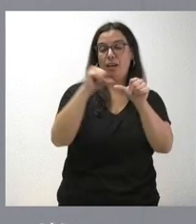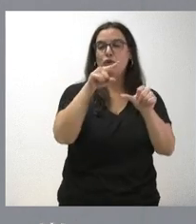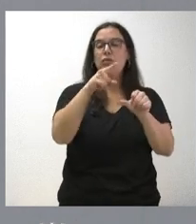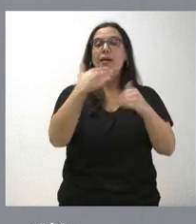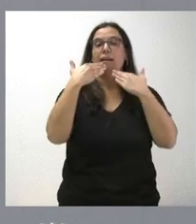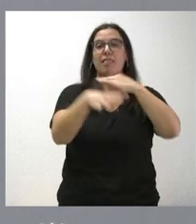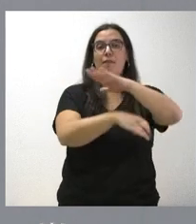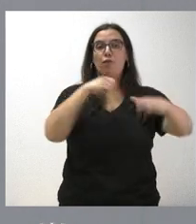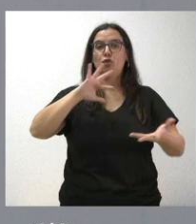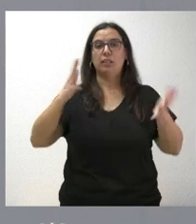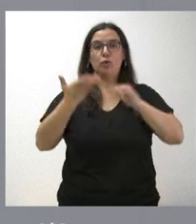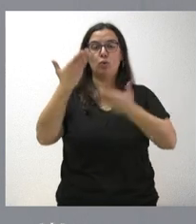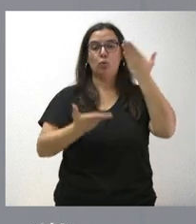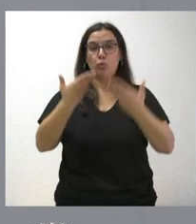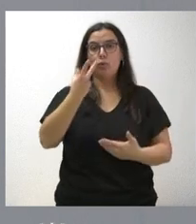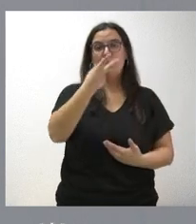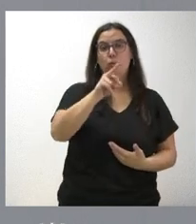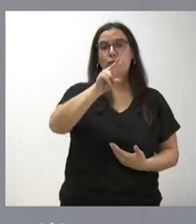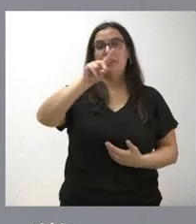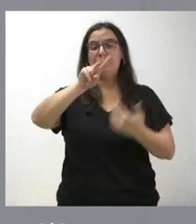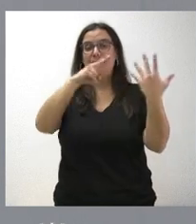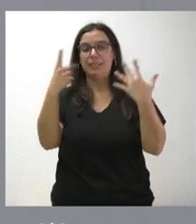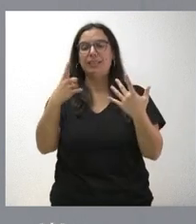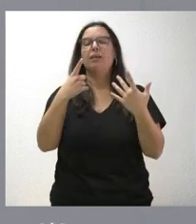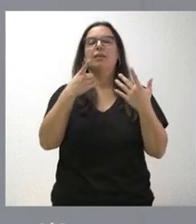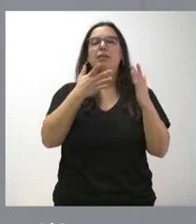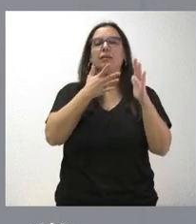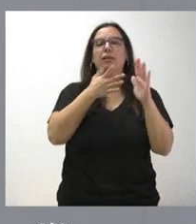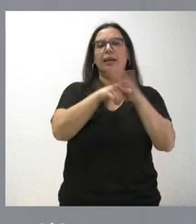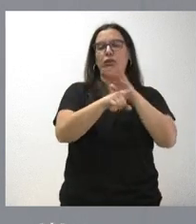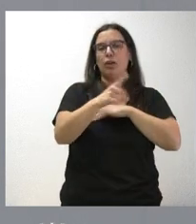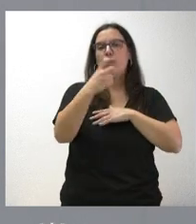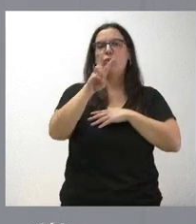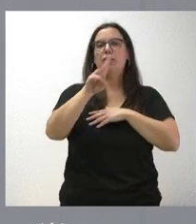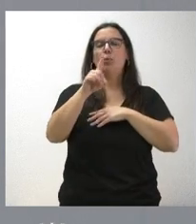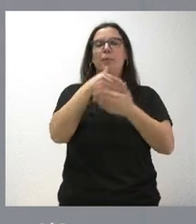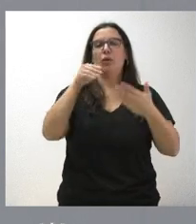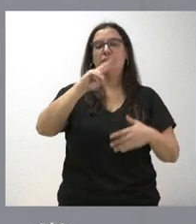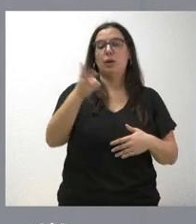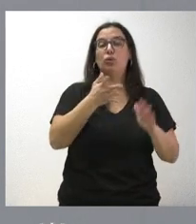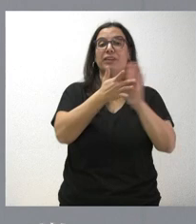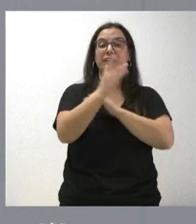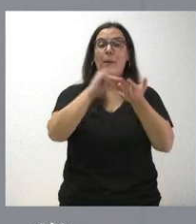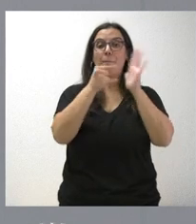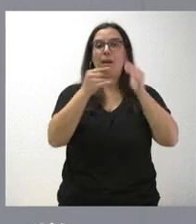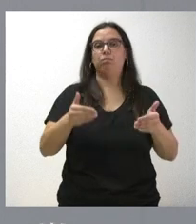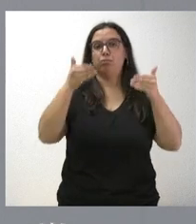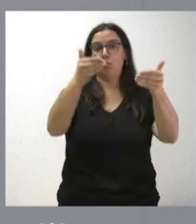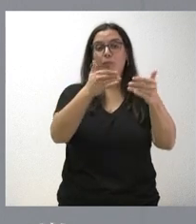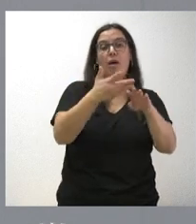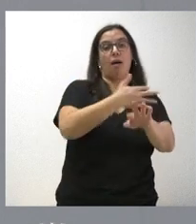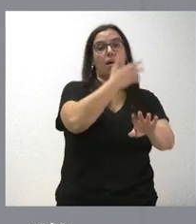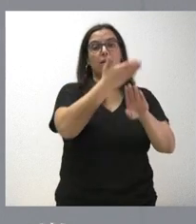de transición justa 2127 261 millones de euros lo que hacemos Es prorrogar este plan que Hasta ahora ha